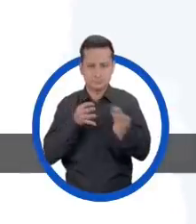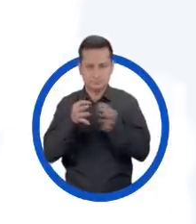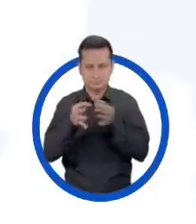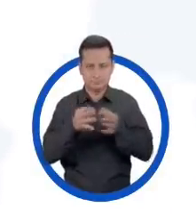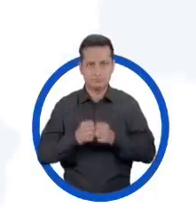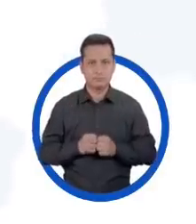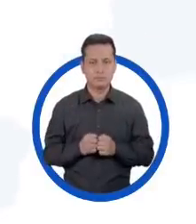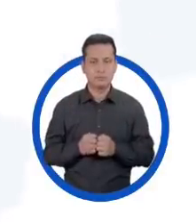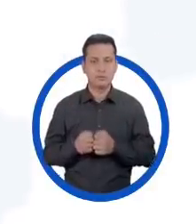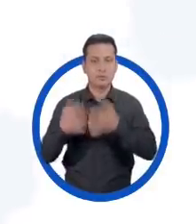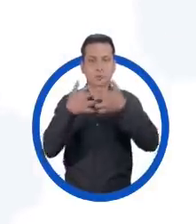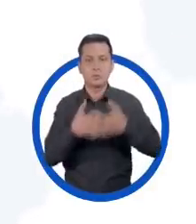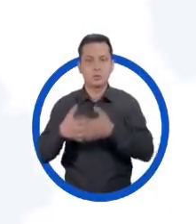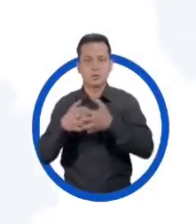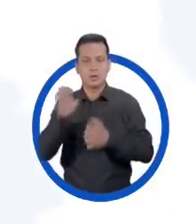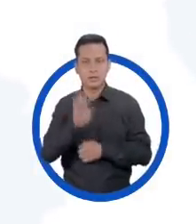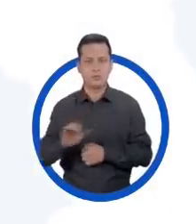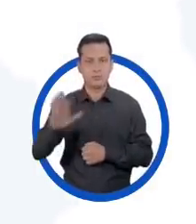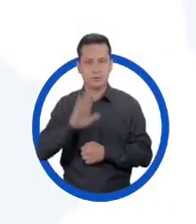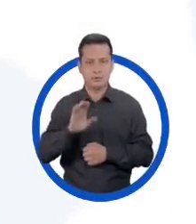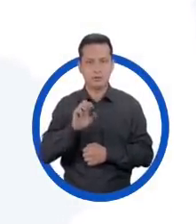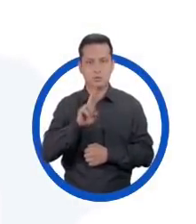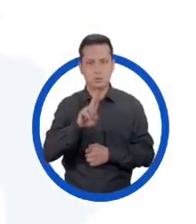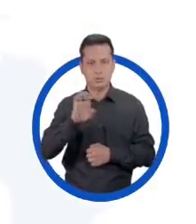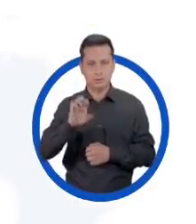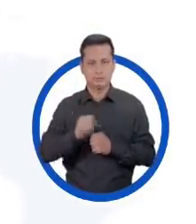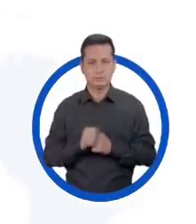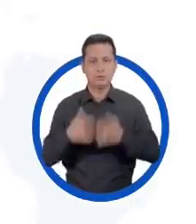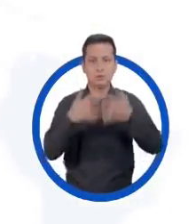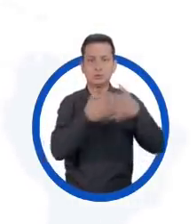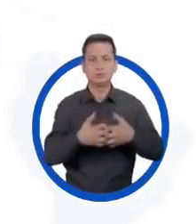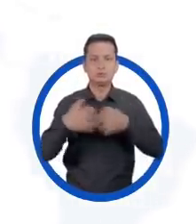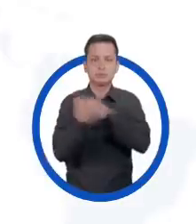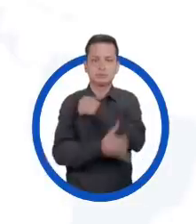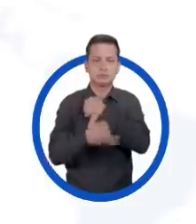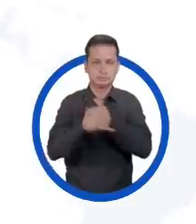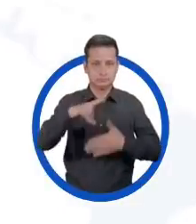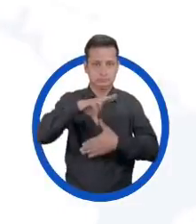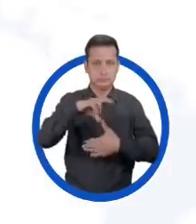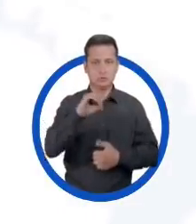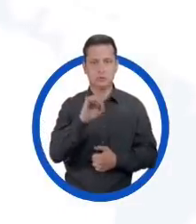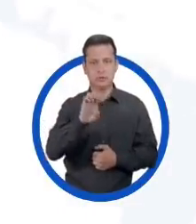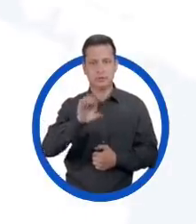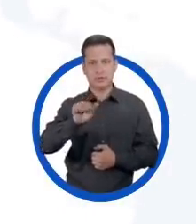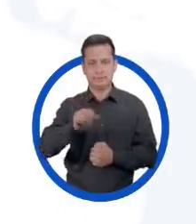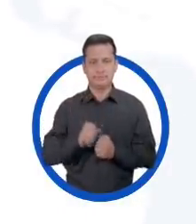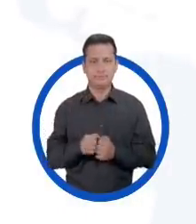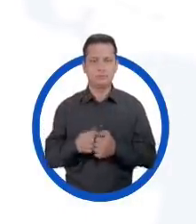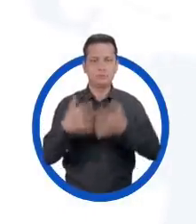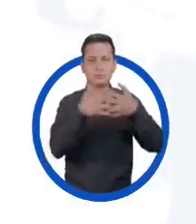organizaciones: Unión Europea, UE, Organización de Estados Americanos, OEA,